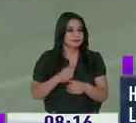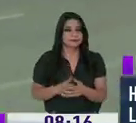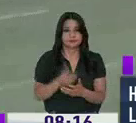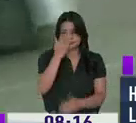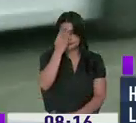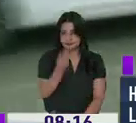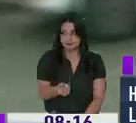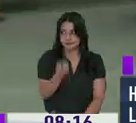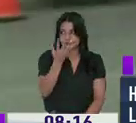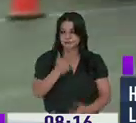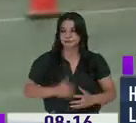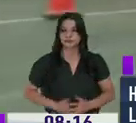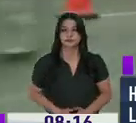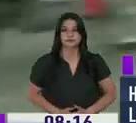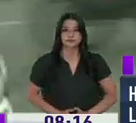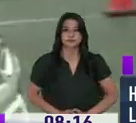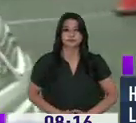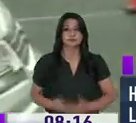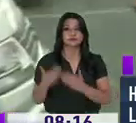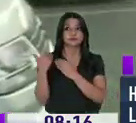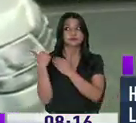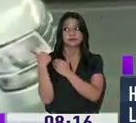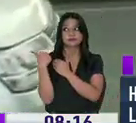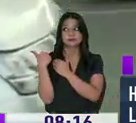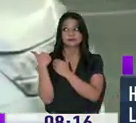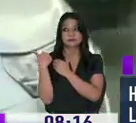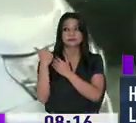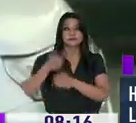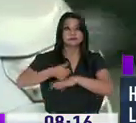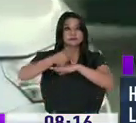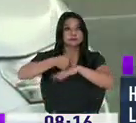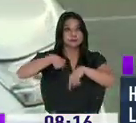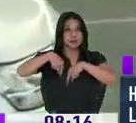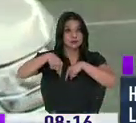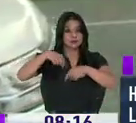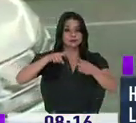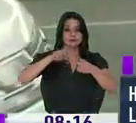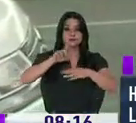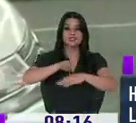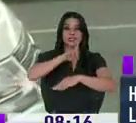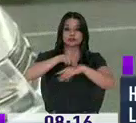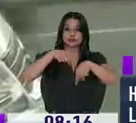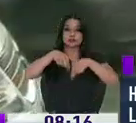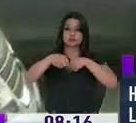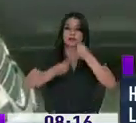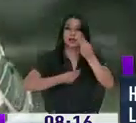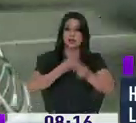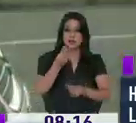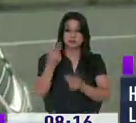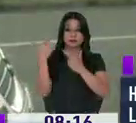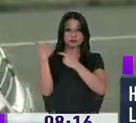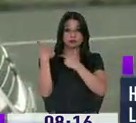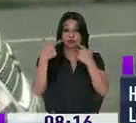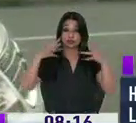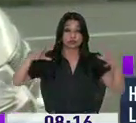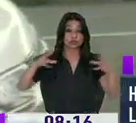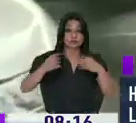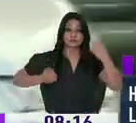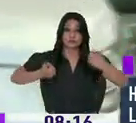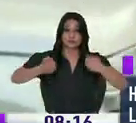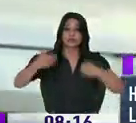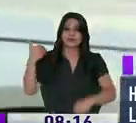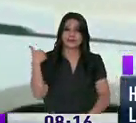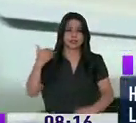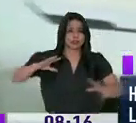días. Dentro de una de las competencias de la Agencia Metropolitana de Tránsito y de la dirección es verificar que todos los vehículos tengan todos